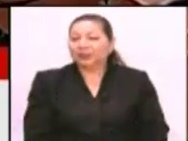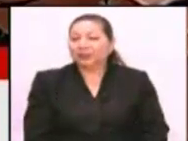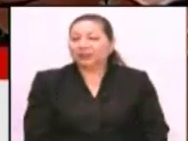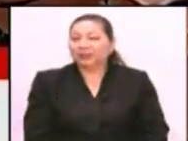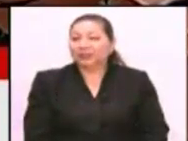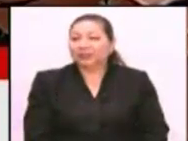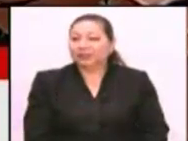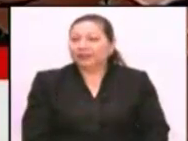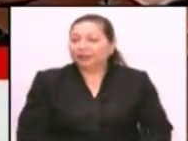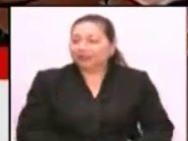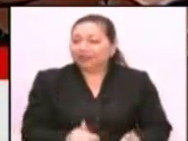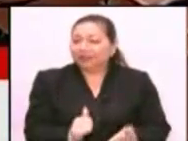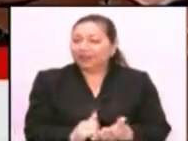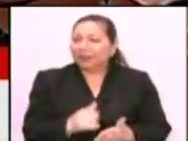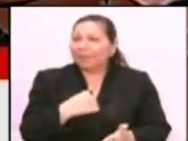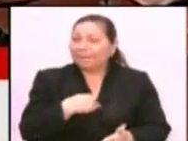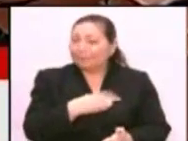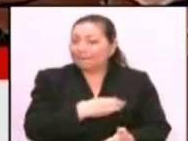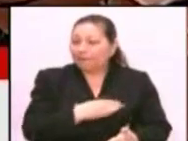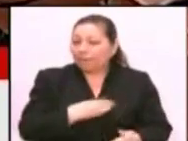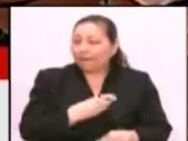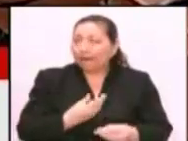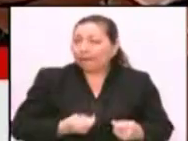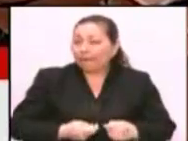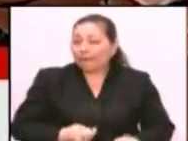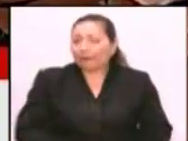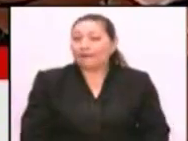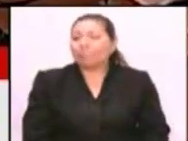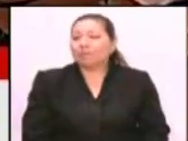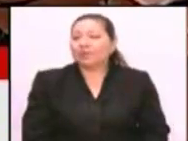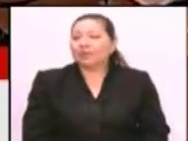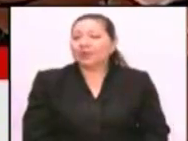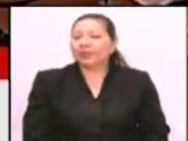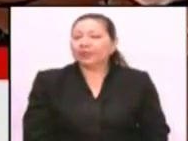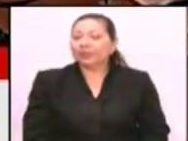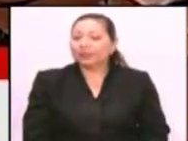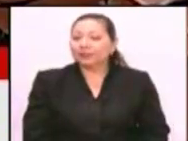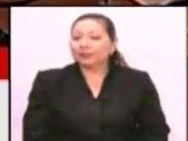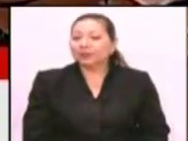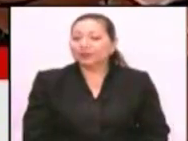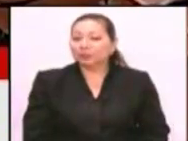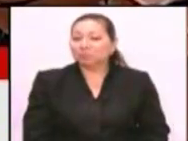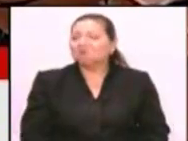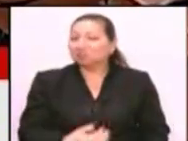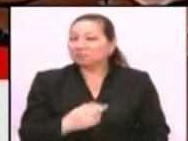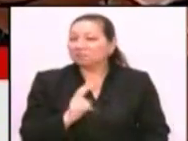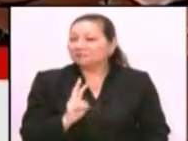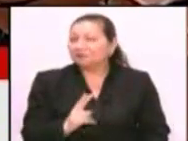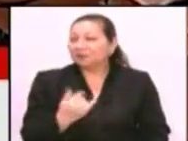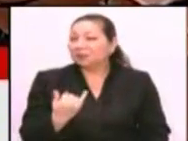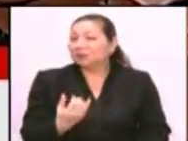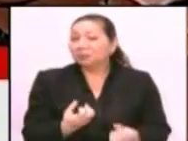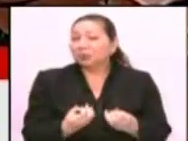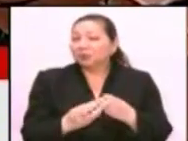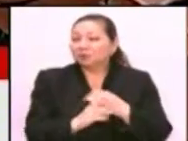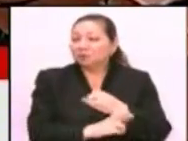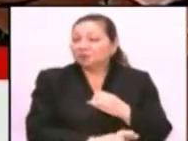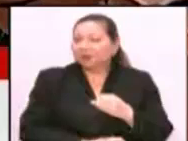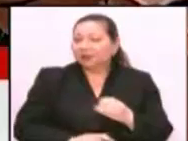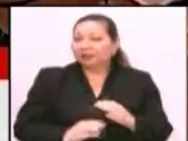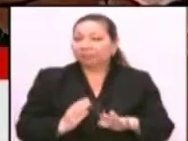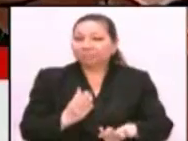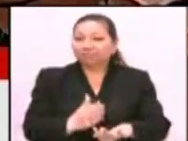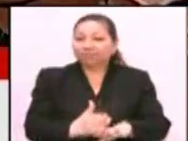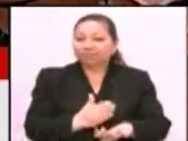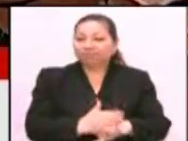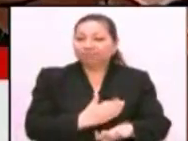estas tendencias en estos tipos de mecanismos. En la siguiente diapositiva pueden ver que es en muchos países en vías de